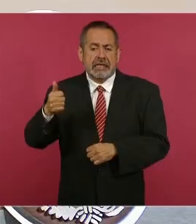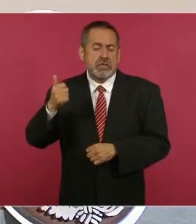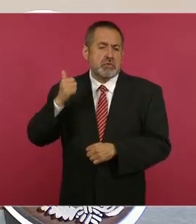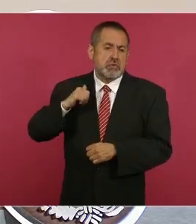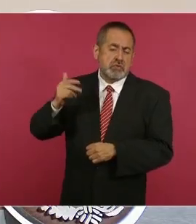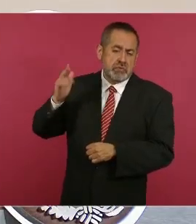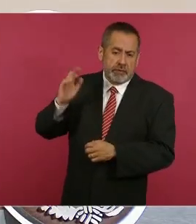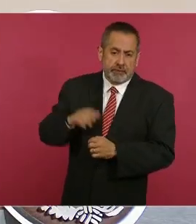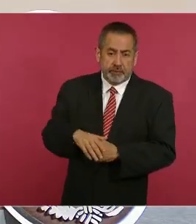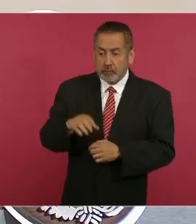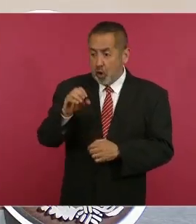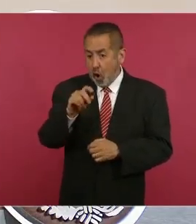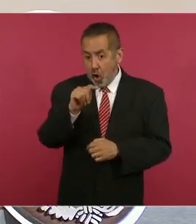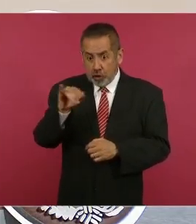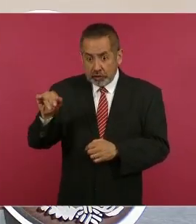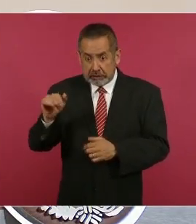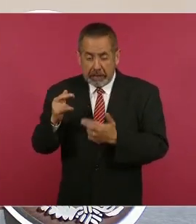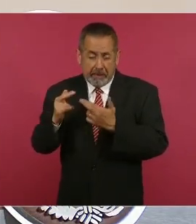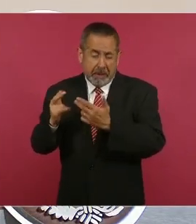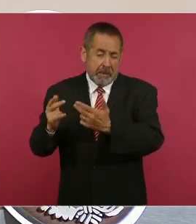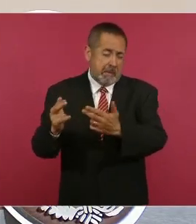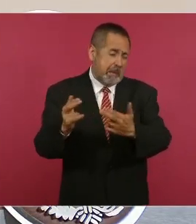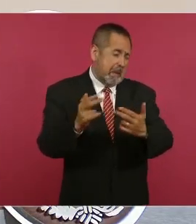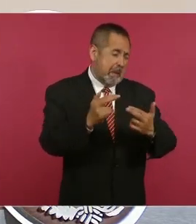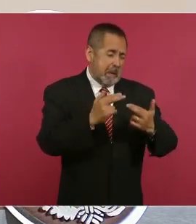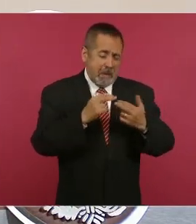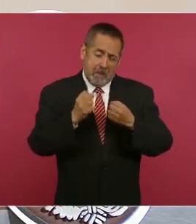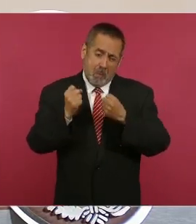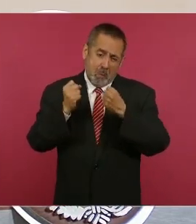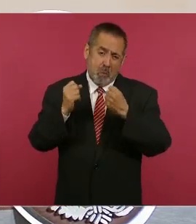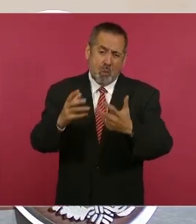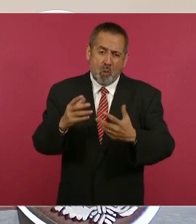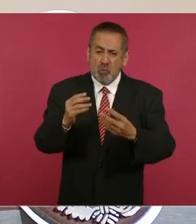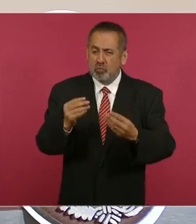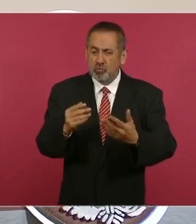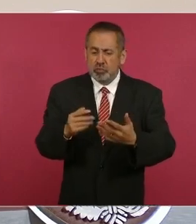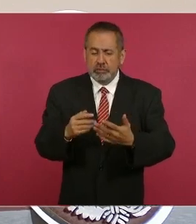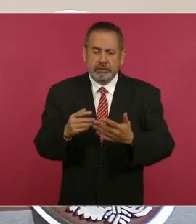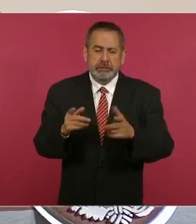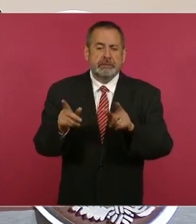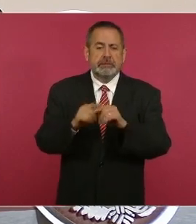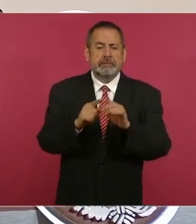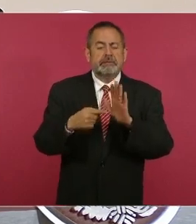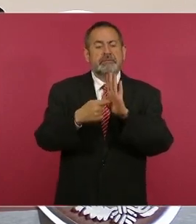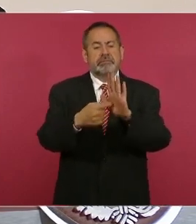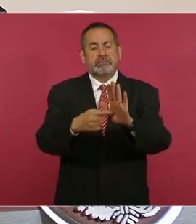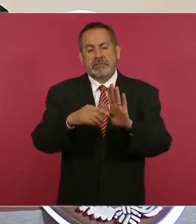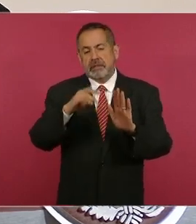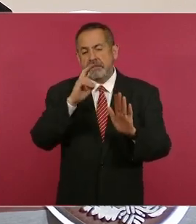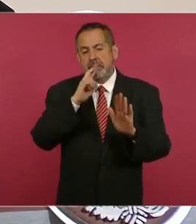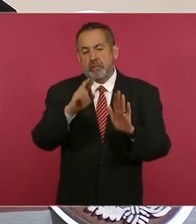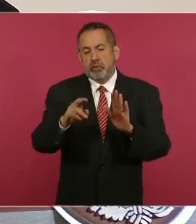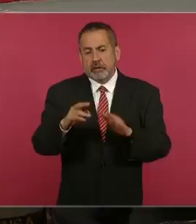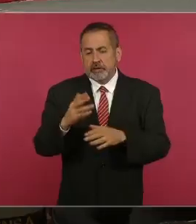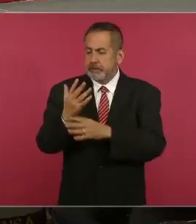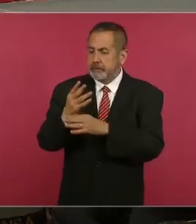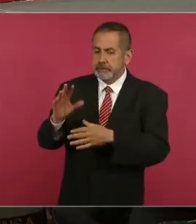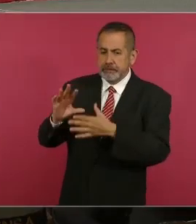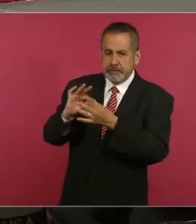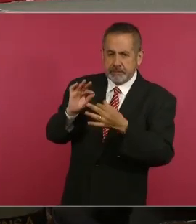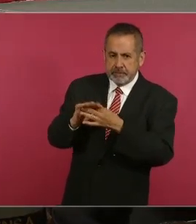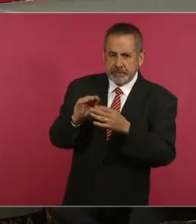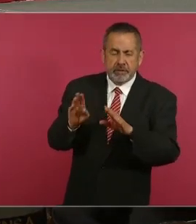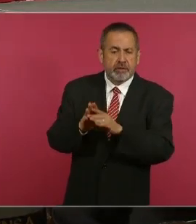generó cientos de destrozos, en fin, solamente quería hacer ese reporte, que es lo que nos dan